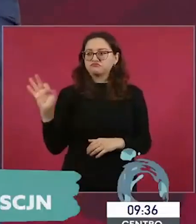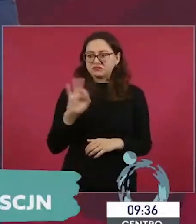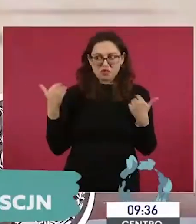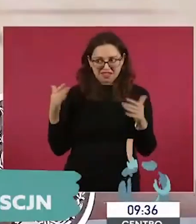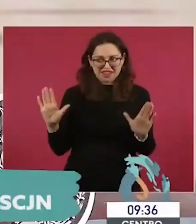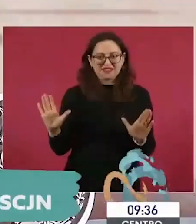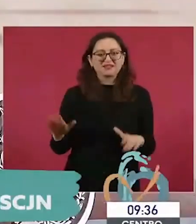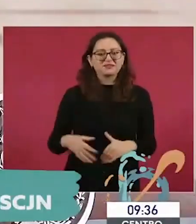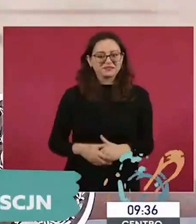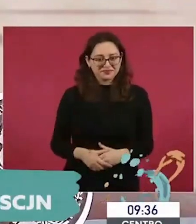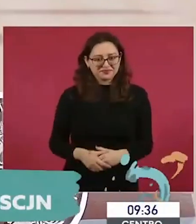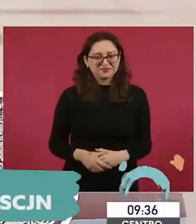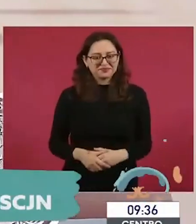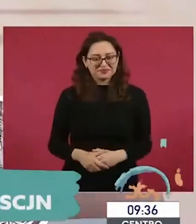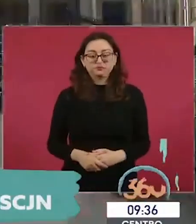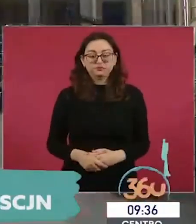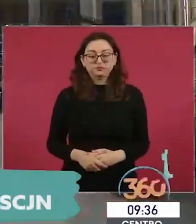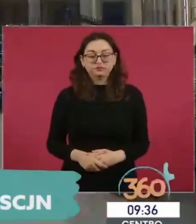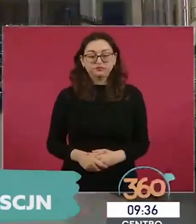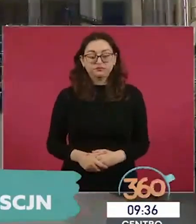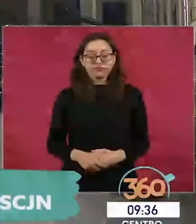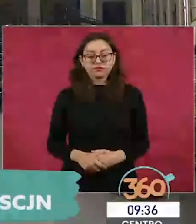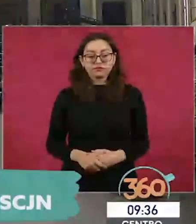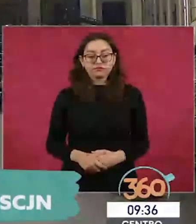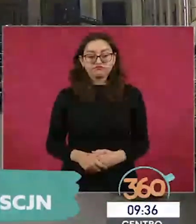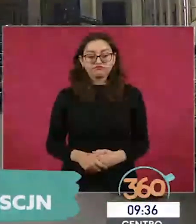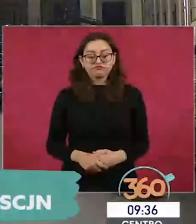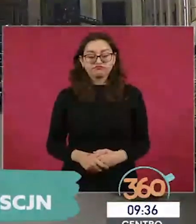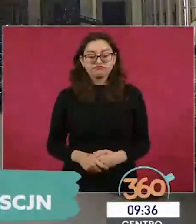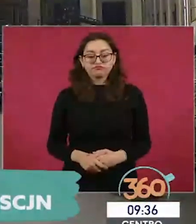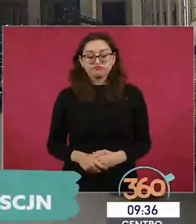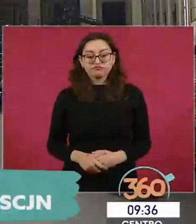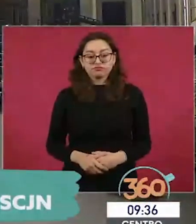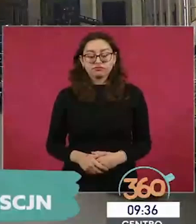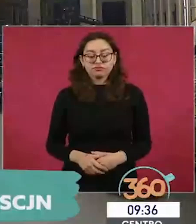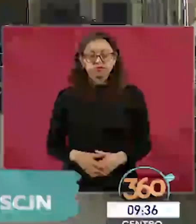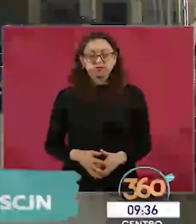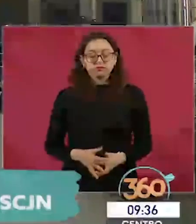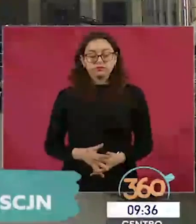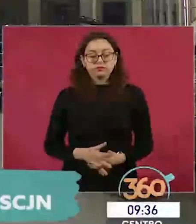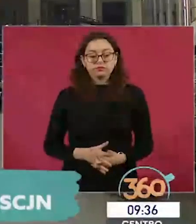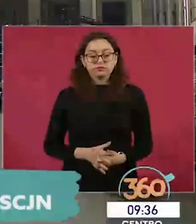seis es buena noticia usted haría un exorto a los